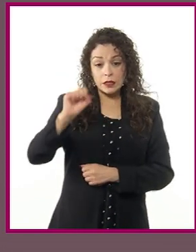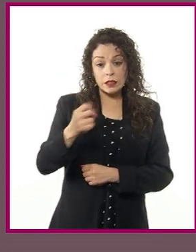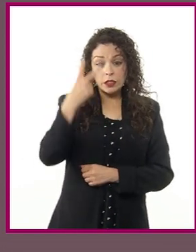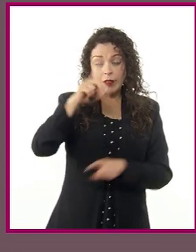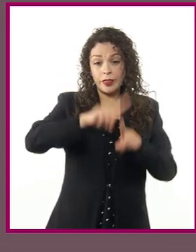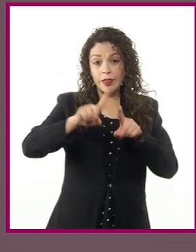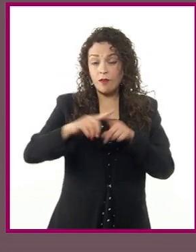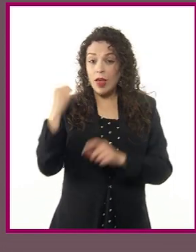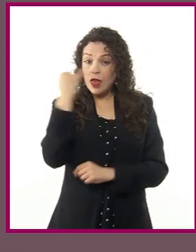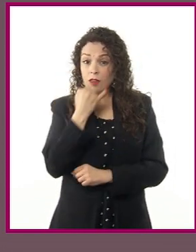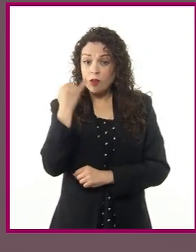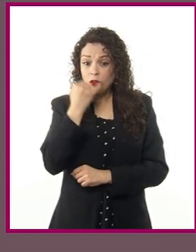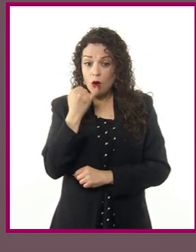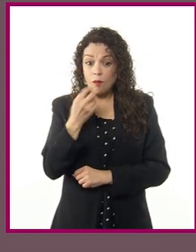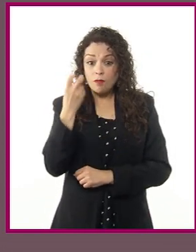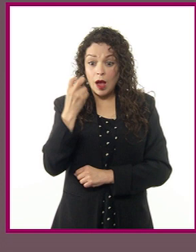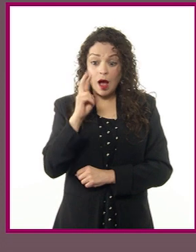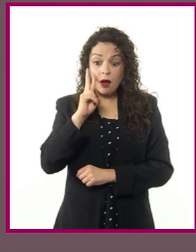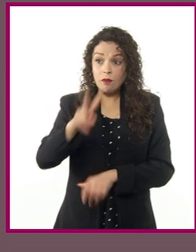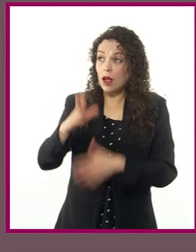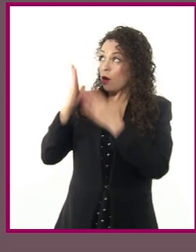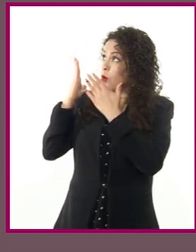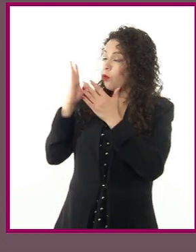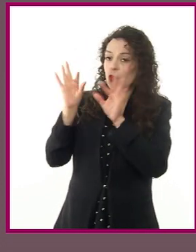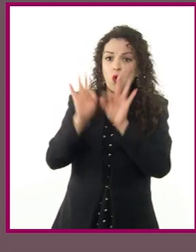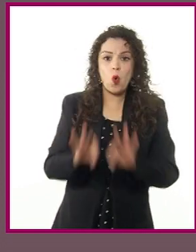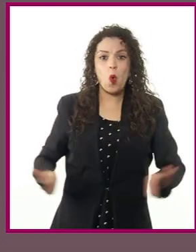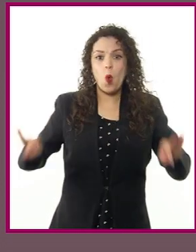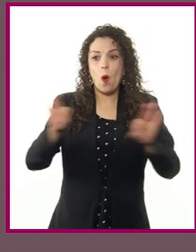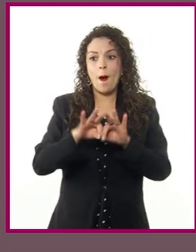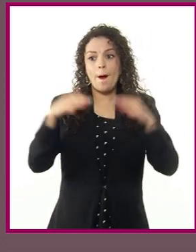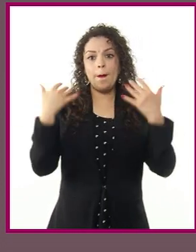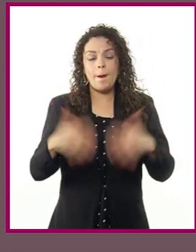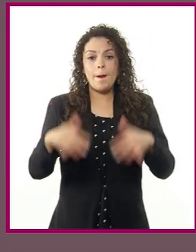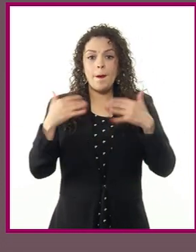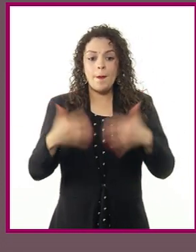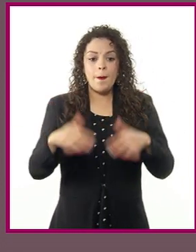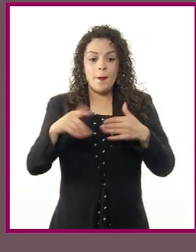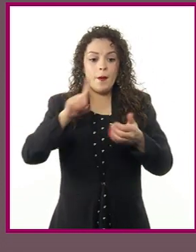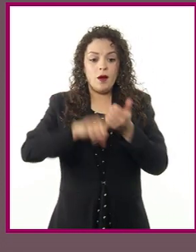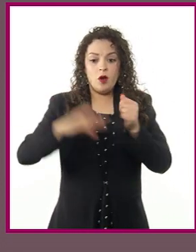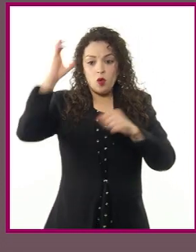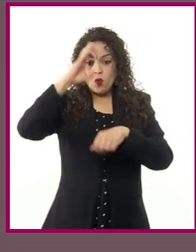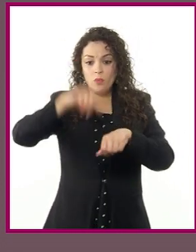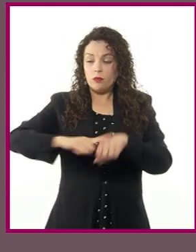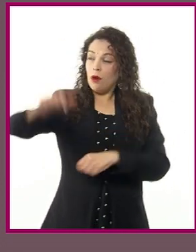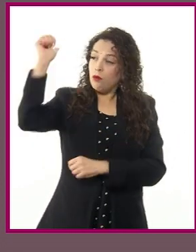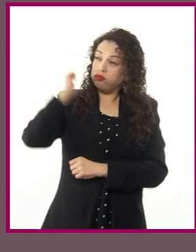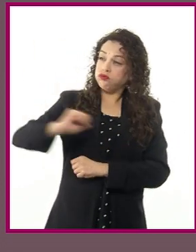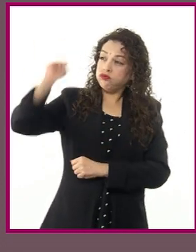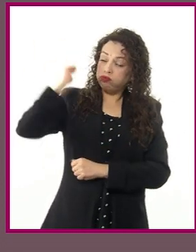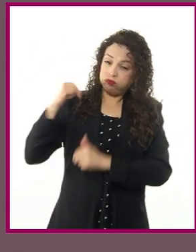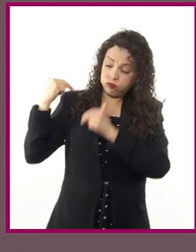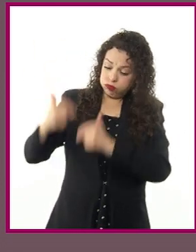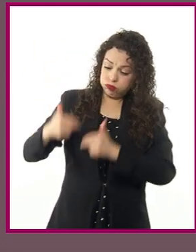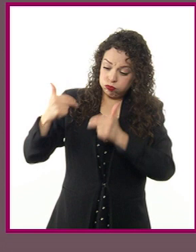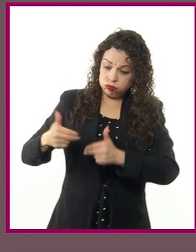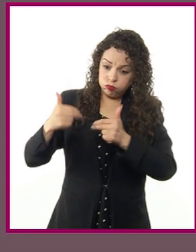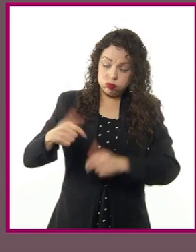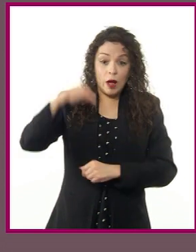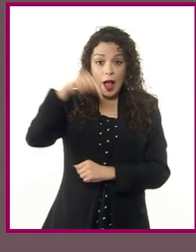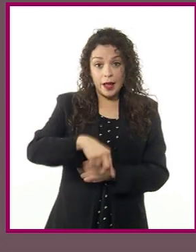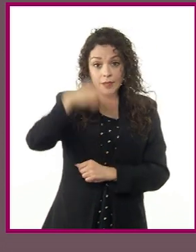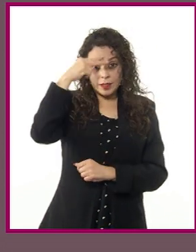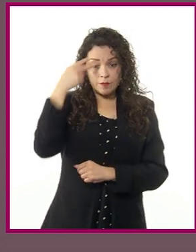Estas cifras reflejan algo más trascendente como es la supervivencia pasmosa de culturas ancestrales. En el caso mexicano,